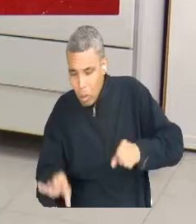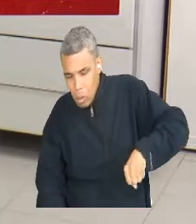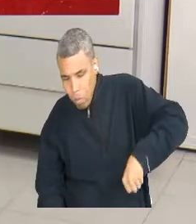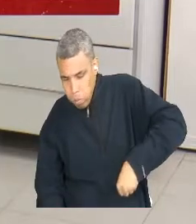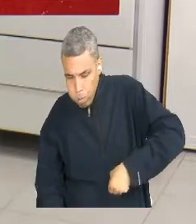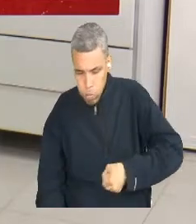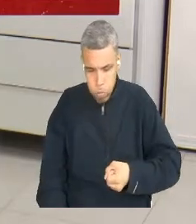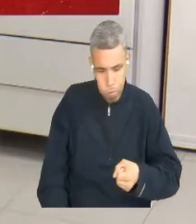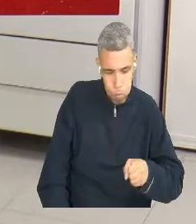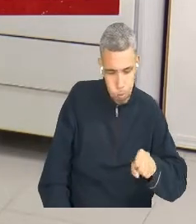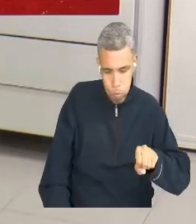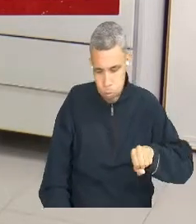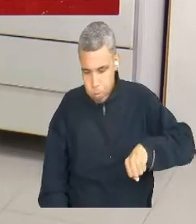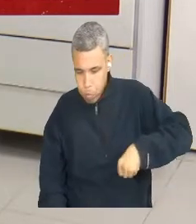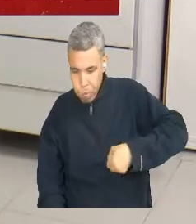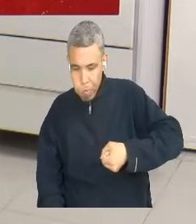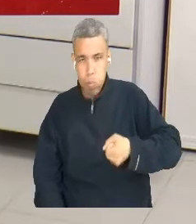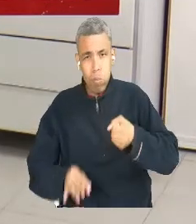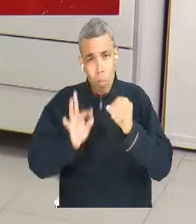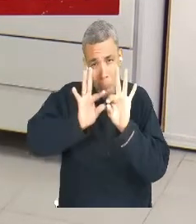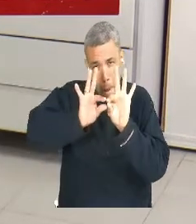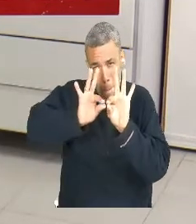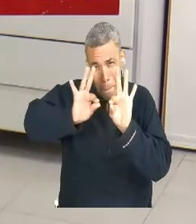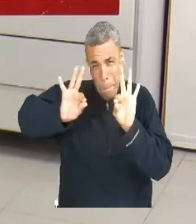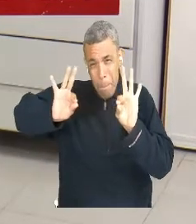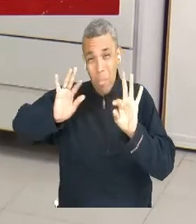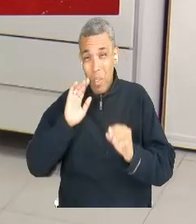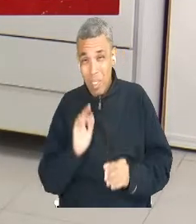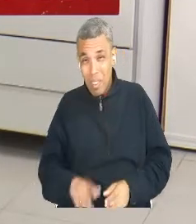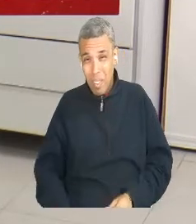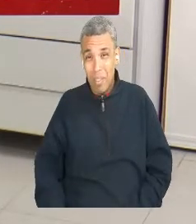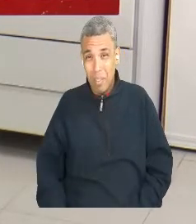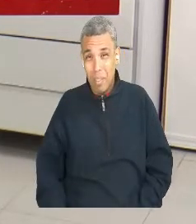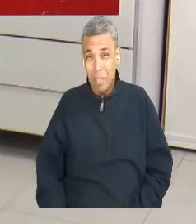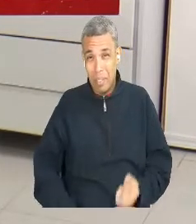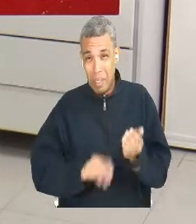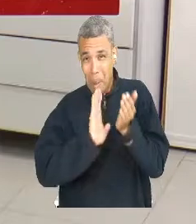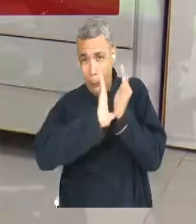la preparación, de la circunferencia, para eso, para que pueda poder manejar,